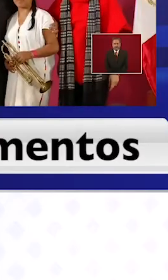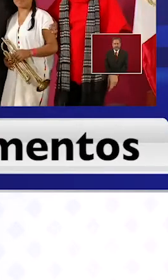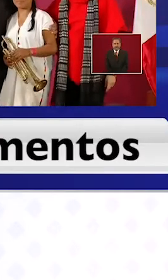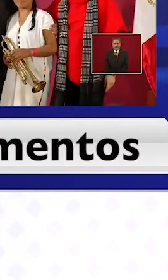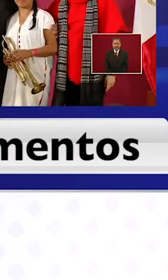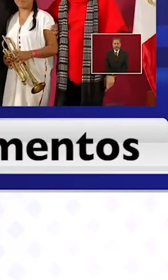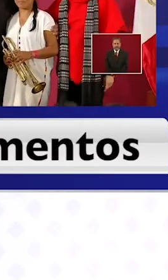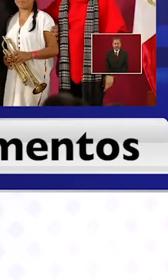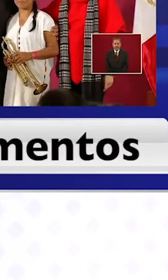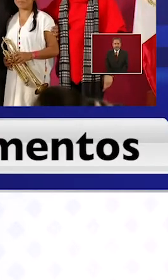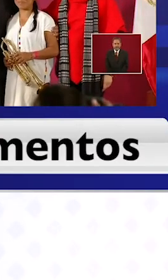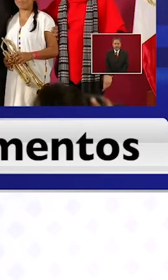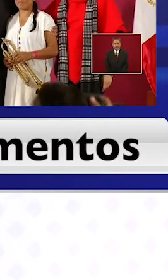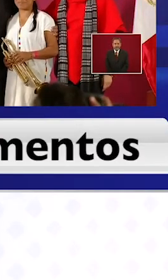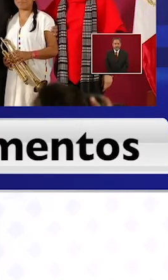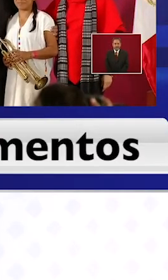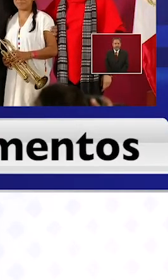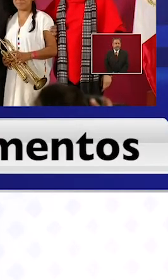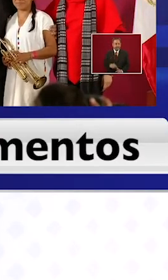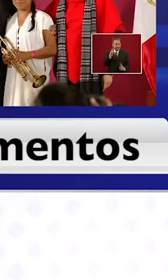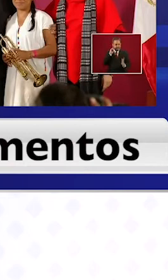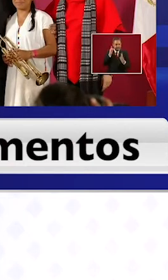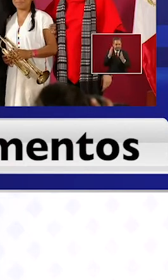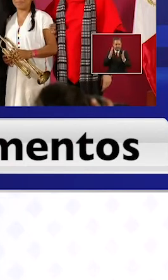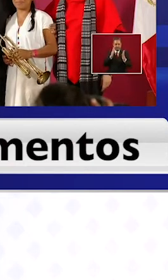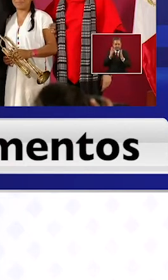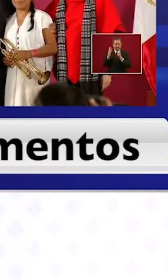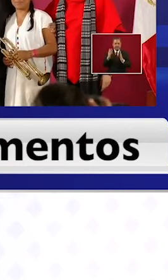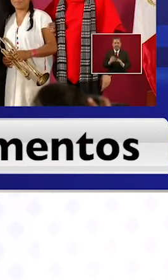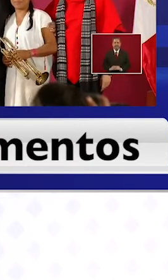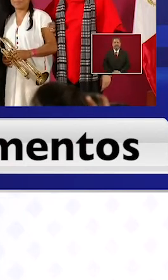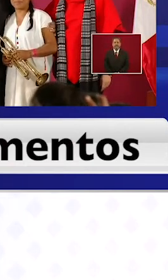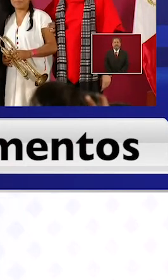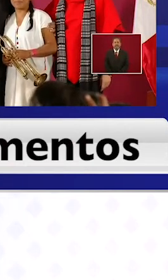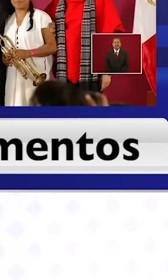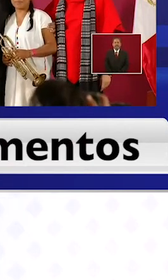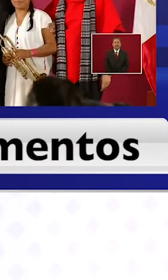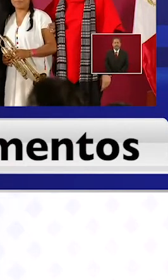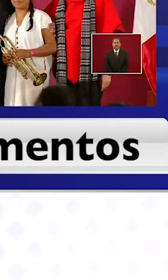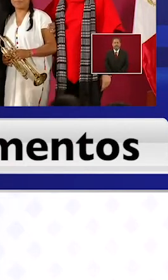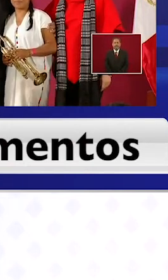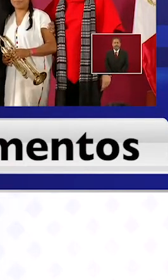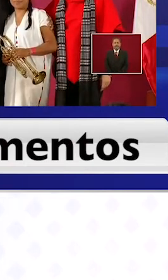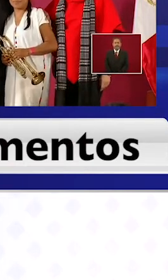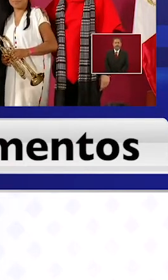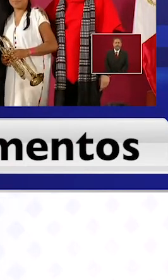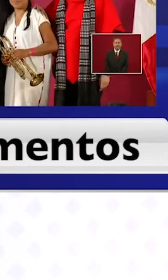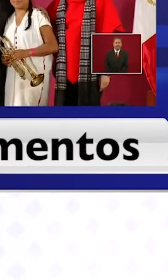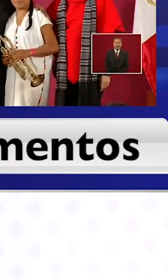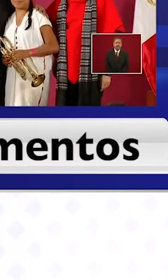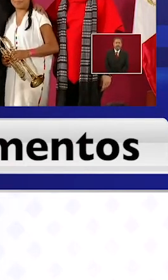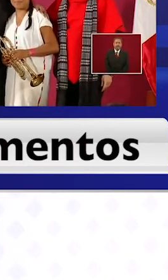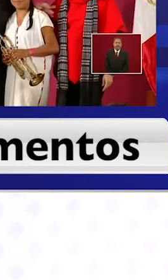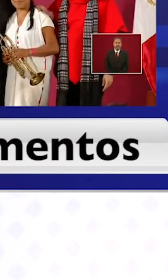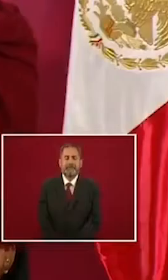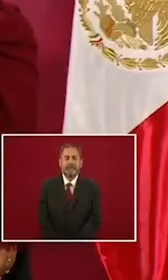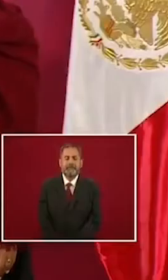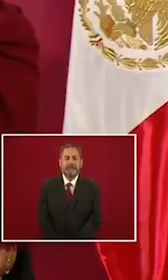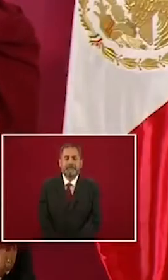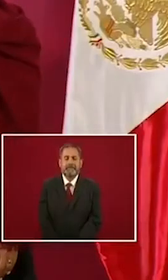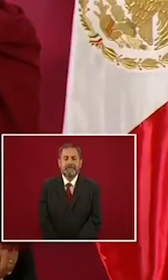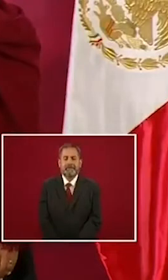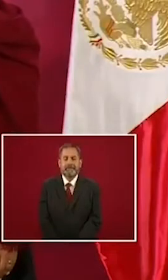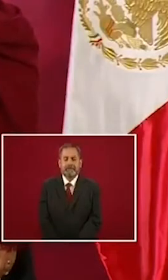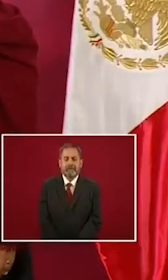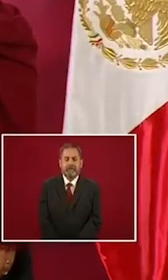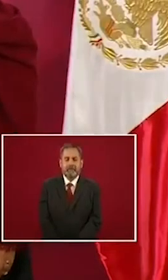en información nacional asegura el presidente que es mejor una flauta que un fusil al entregar instrumentos a indígenas es